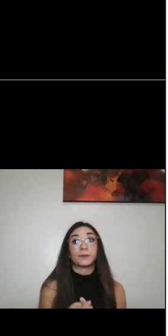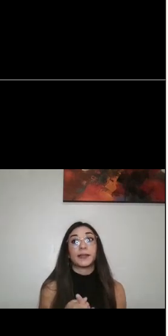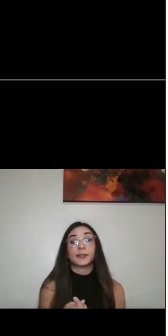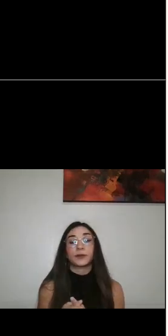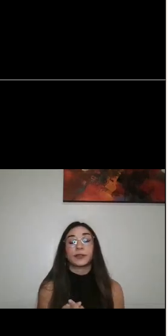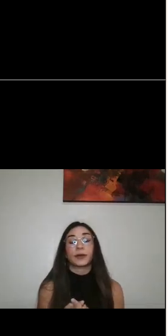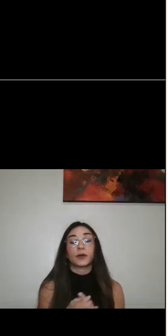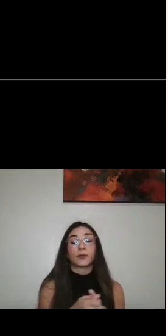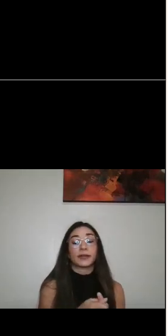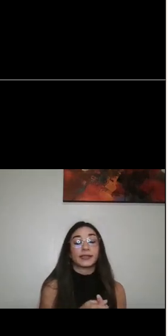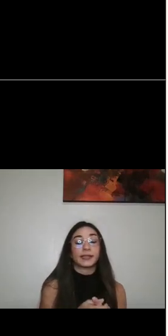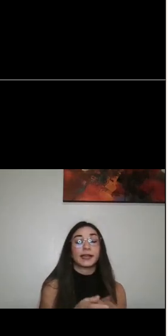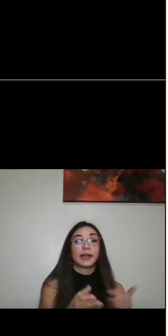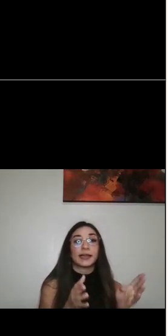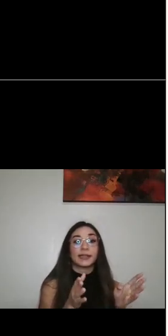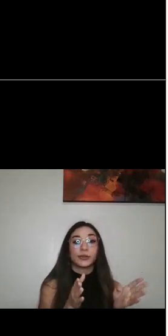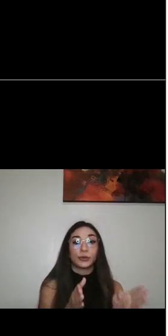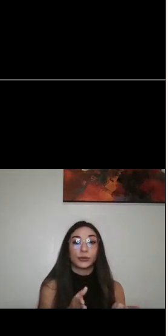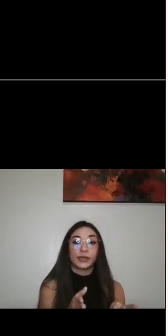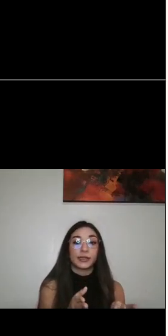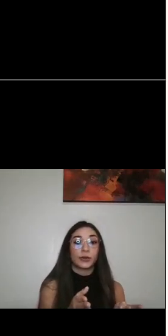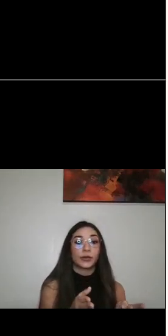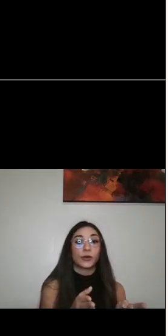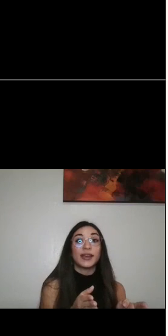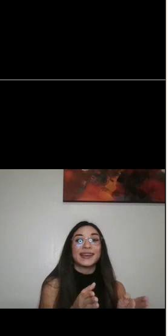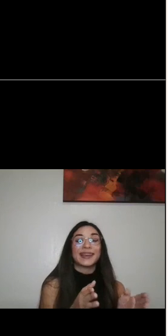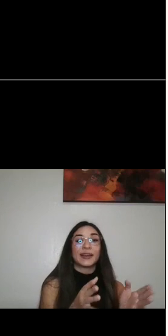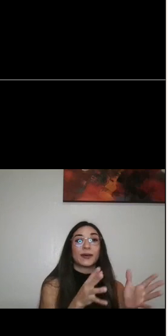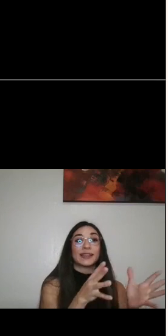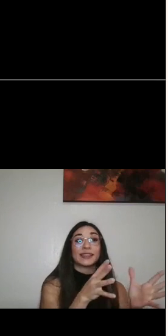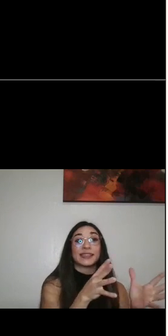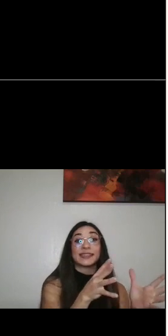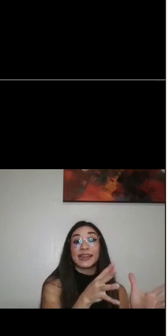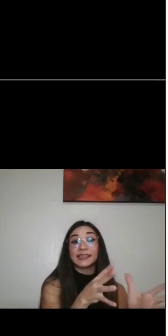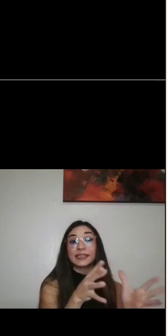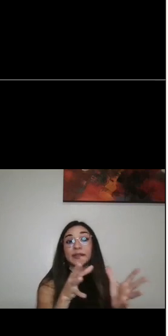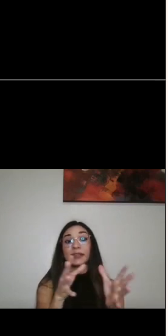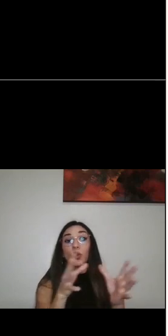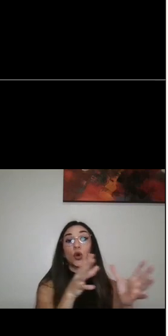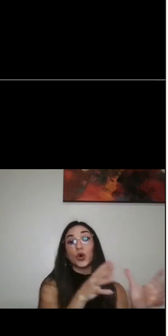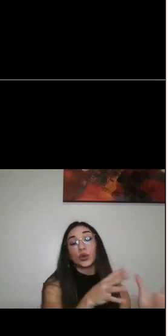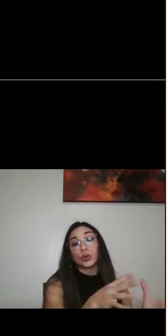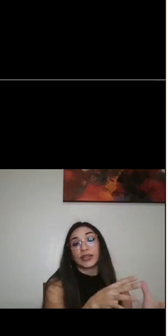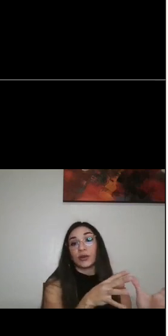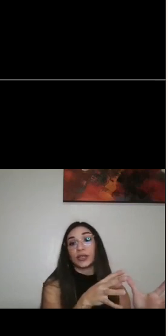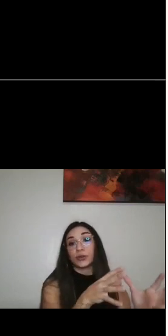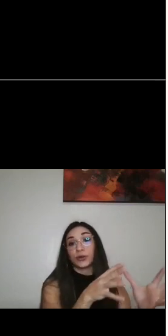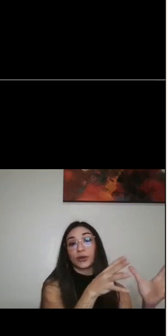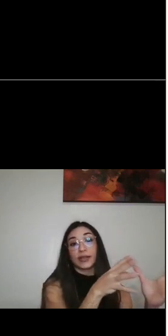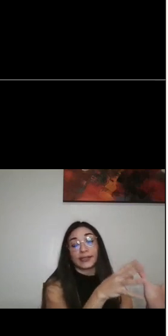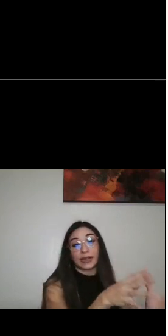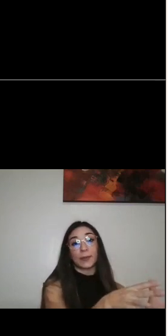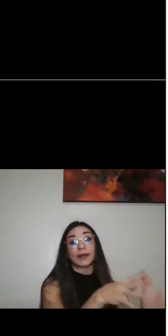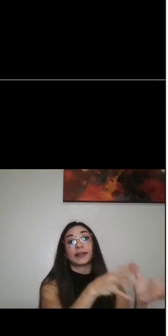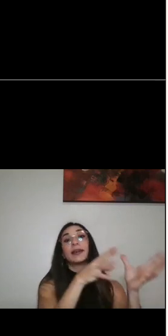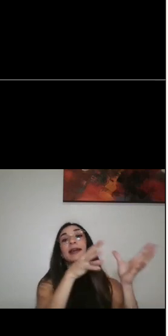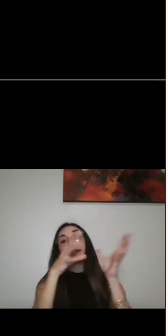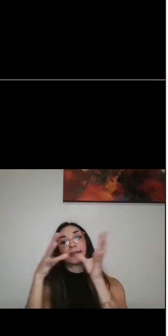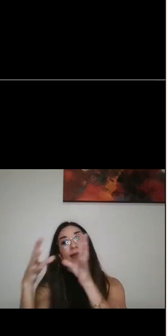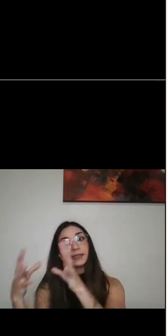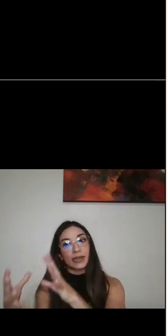transmisión y esto es porque, como les decía, hay estructuras en el oído que lo que hacen es transmitir o conducir la onda sonora desde la